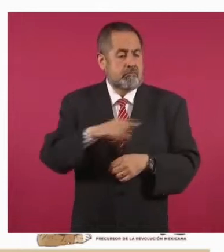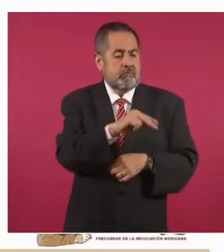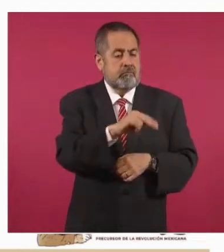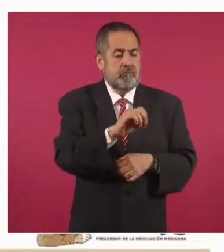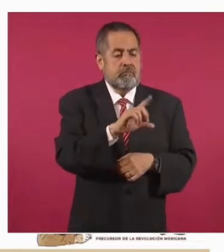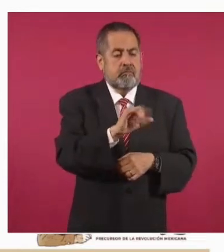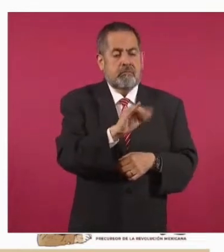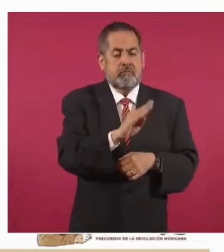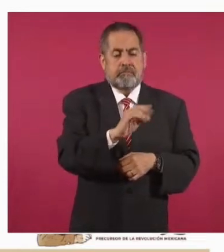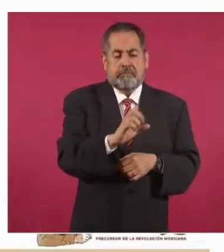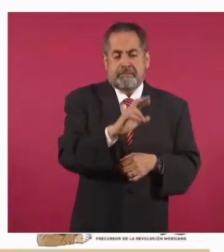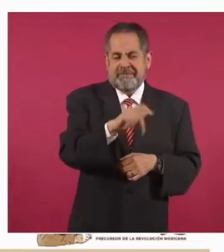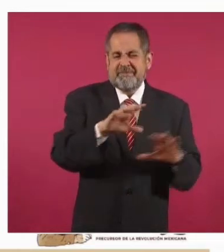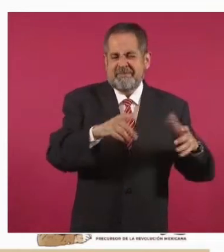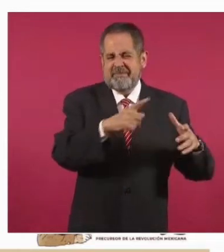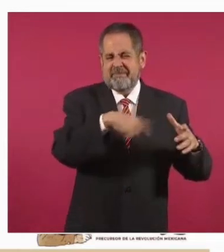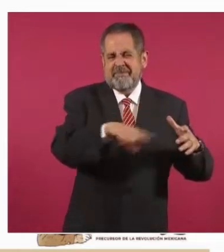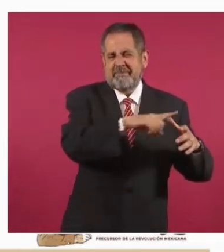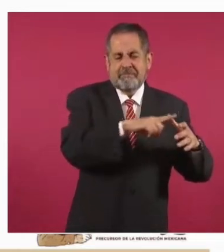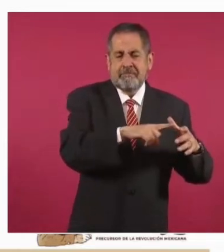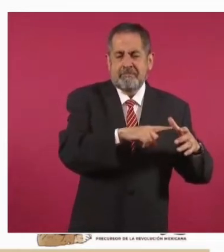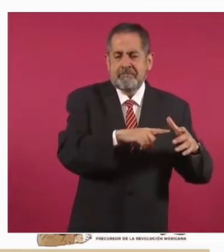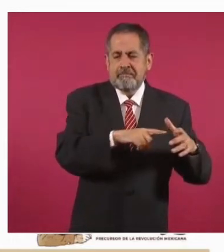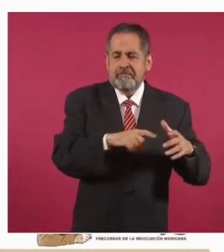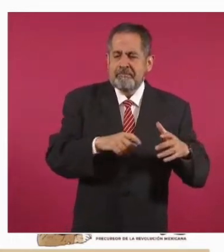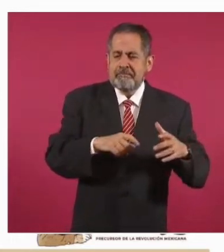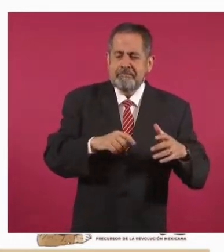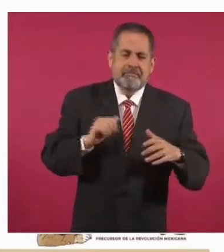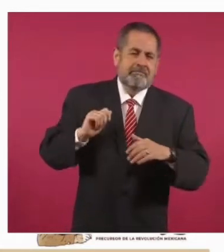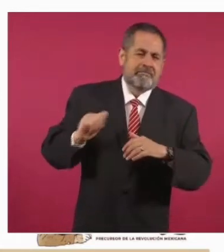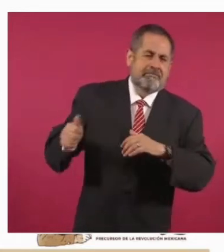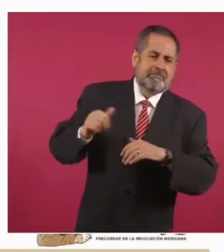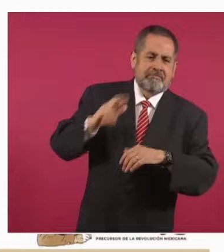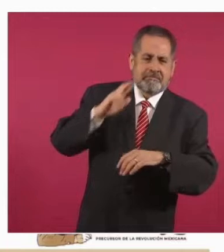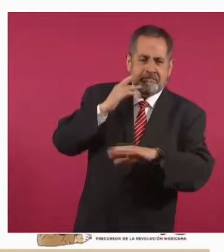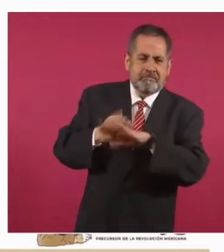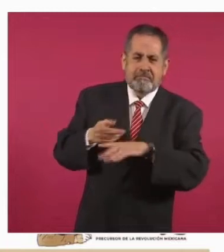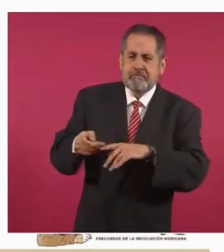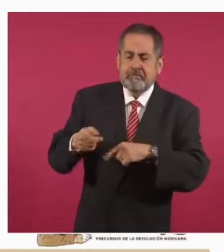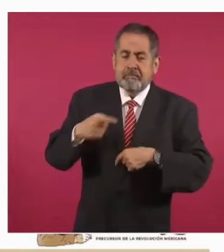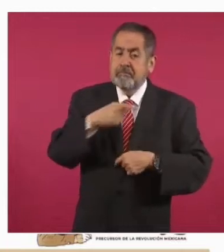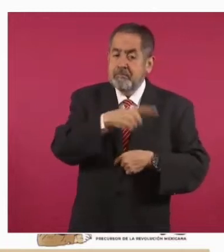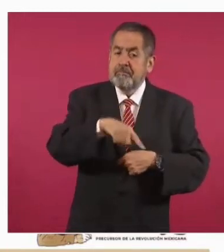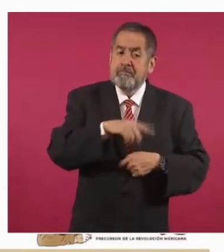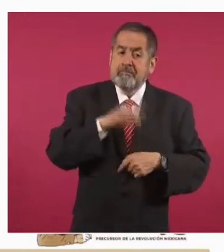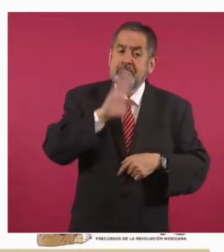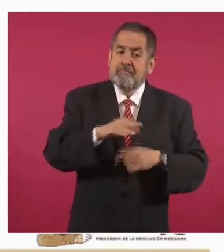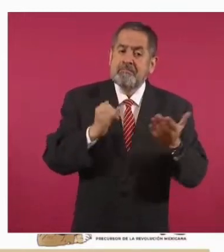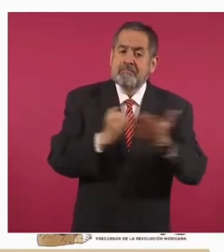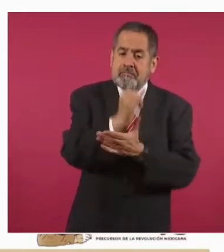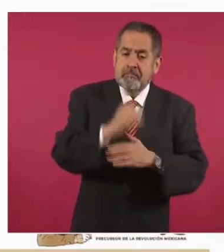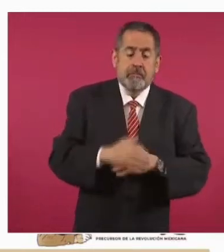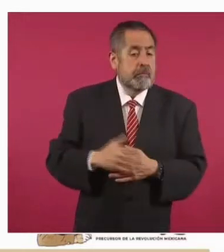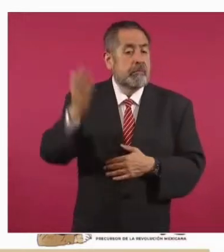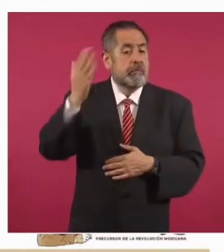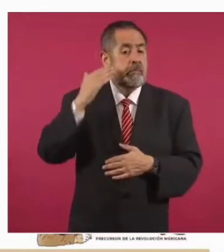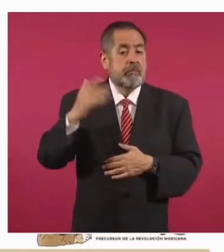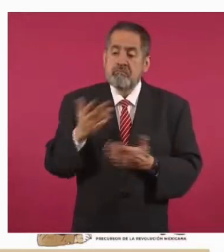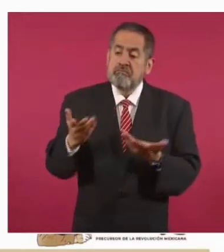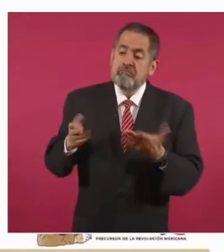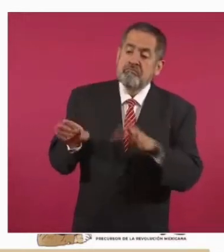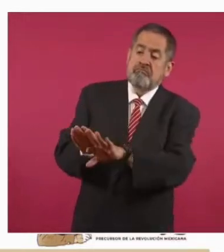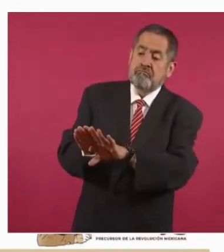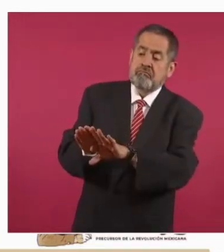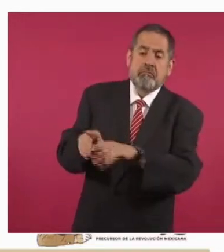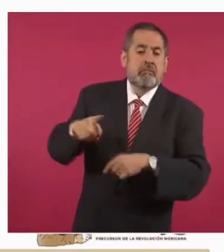neoliberales pues hoy no se quieren hacer cargo de esa decisión, pero ahí están los resultados. Se rechazaba